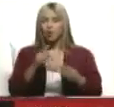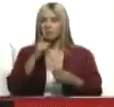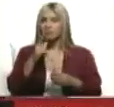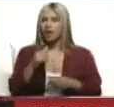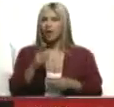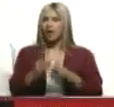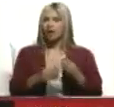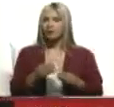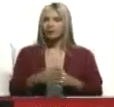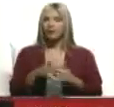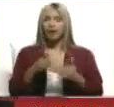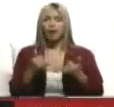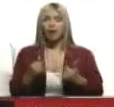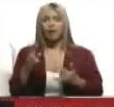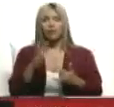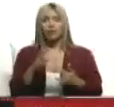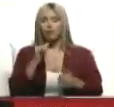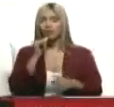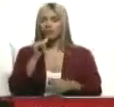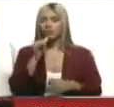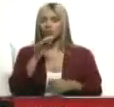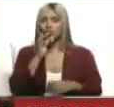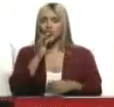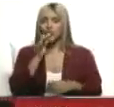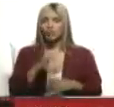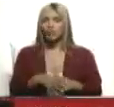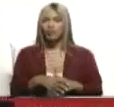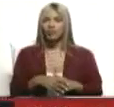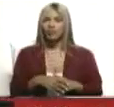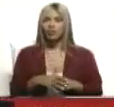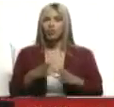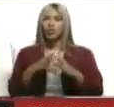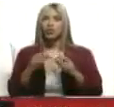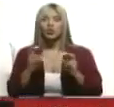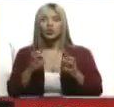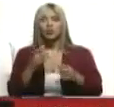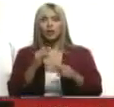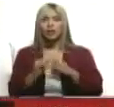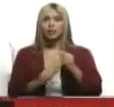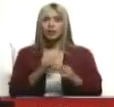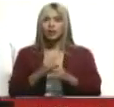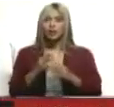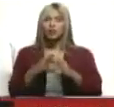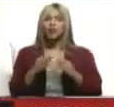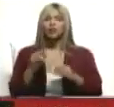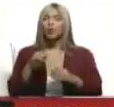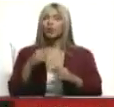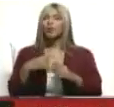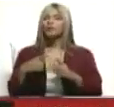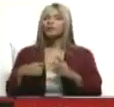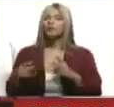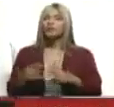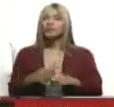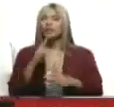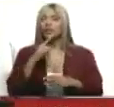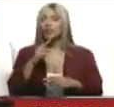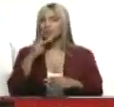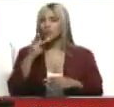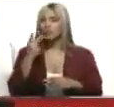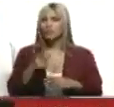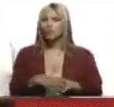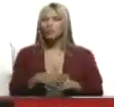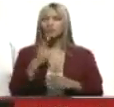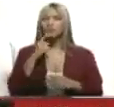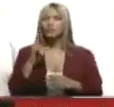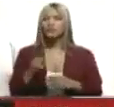se está haciendo. Ahora Venezuela lo sigue denunciando, seguimos denunciándolo en todos los espacios internacionales, en todos los espacios multilaterales y diplomáticos, y